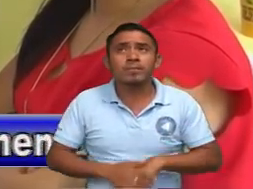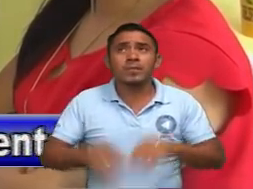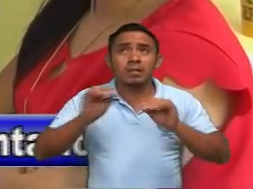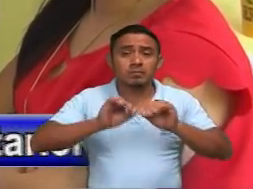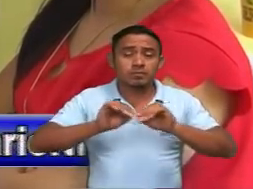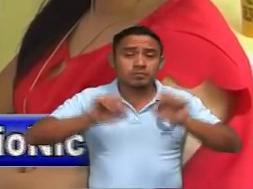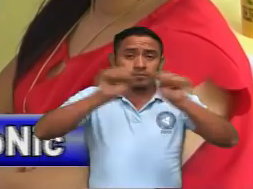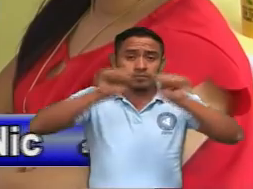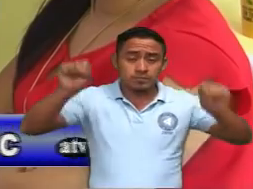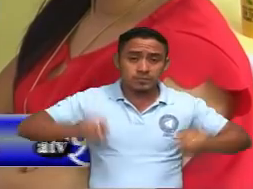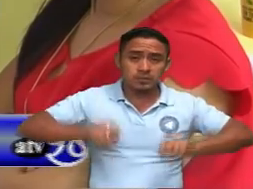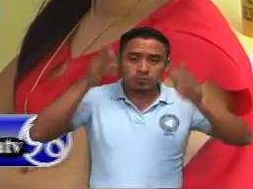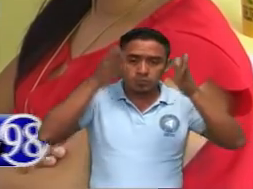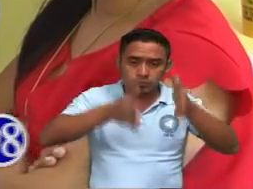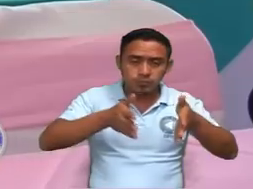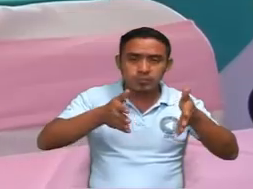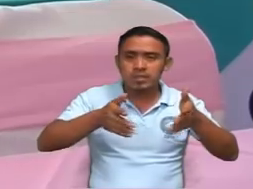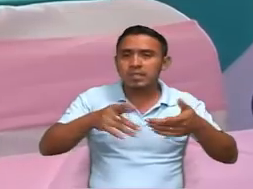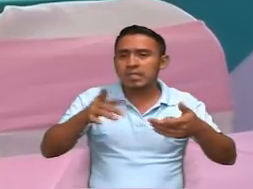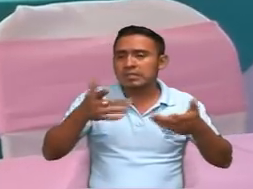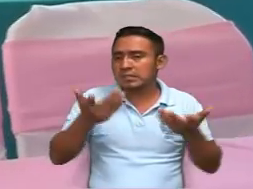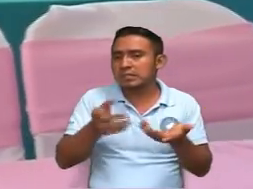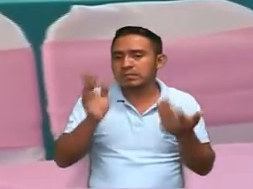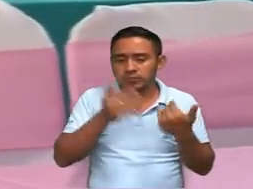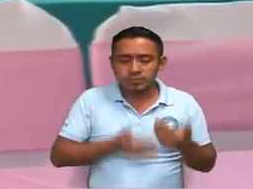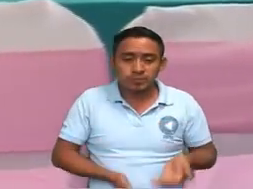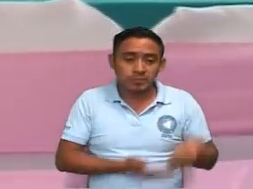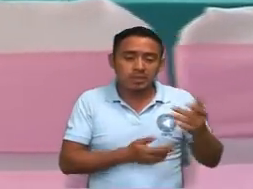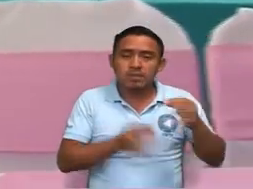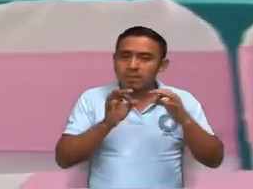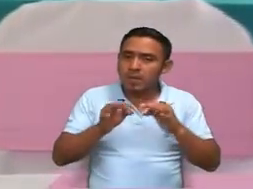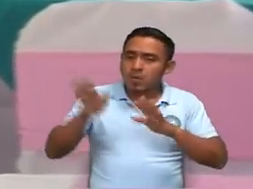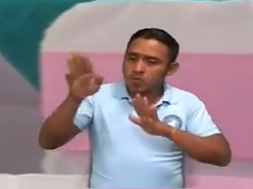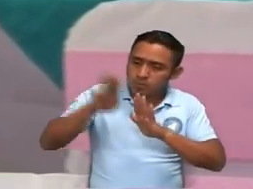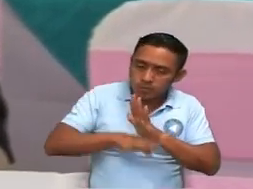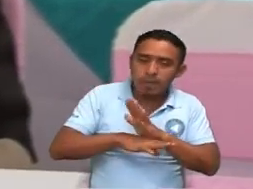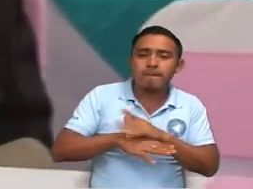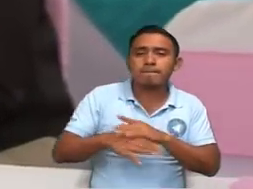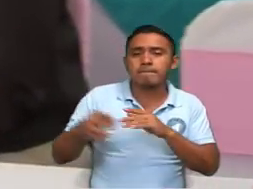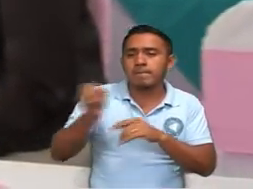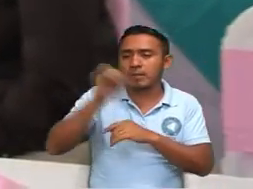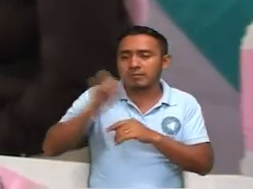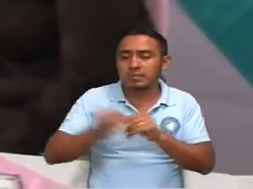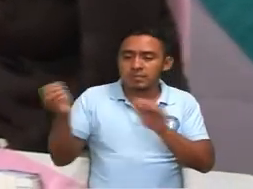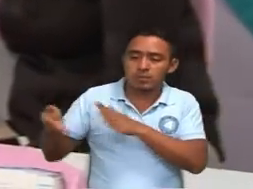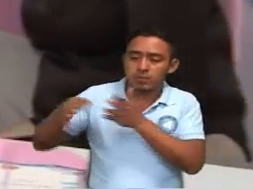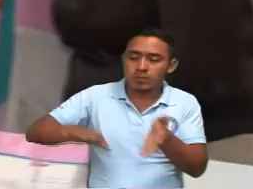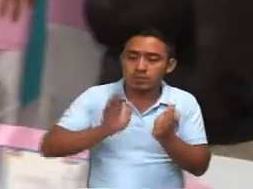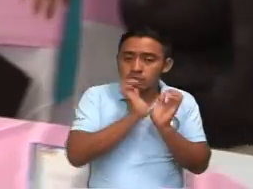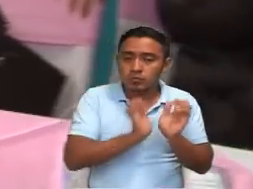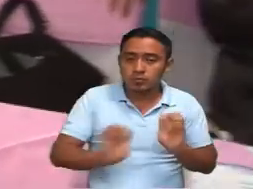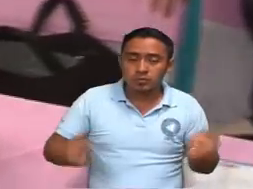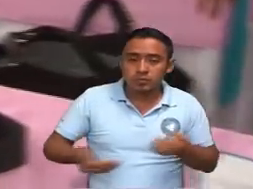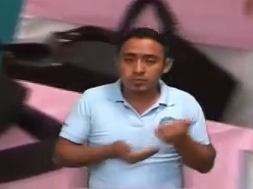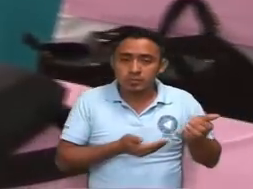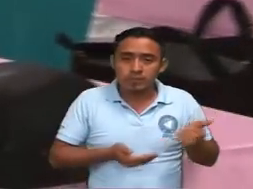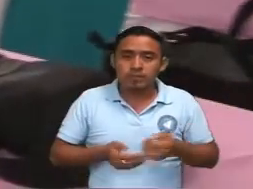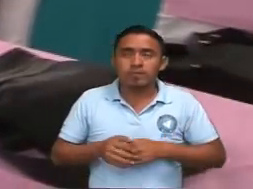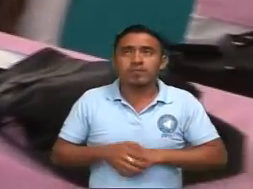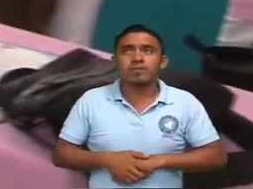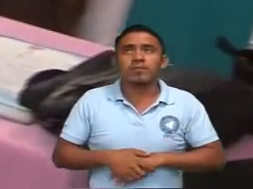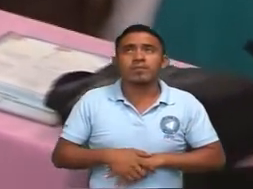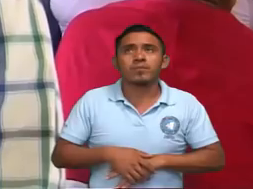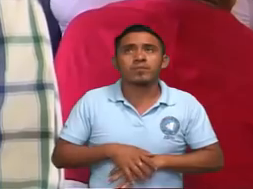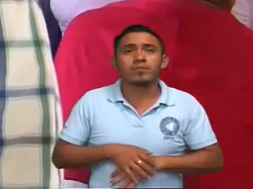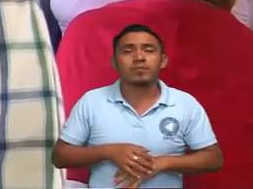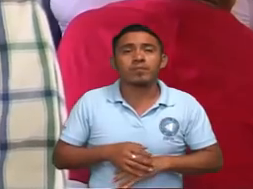del personal que atiende a los recién nacidos ha influido en la disminución de los índices de muertes en esta etapa.